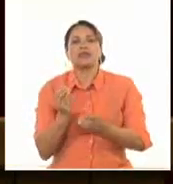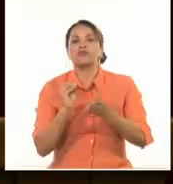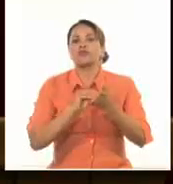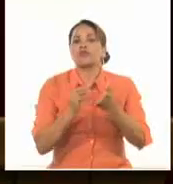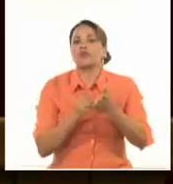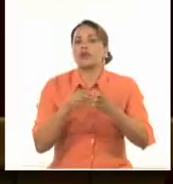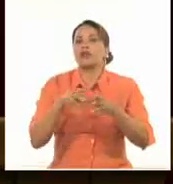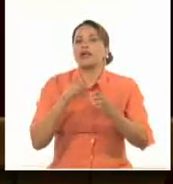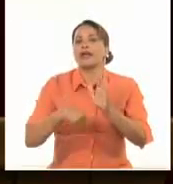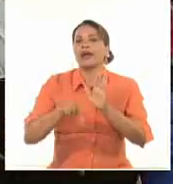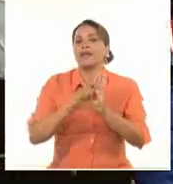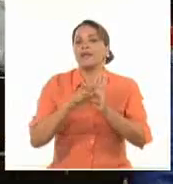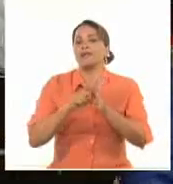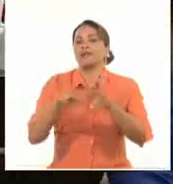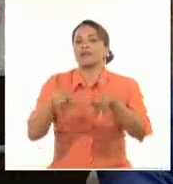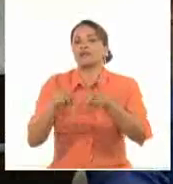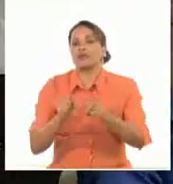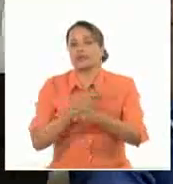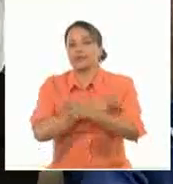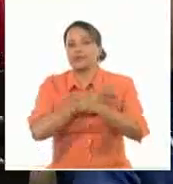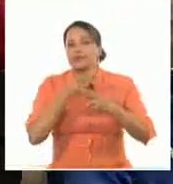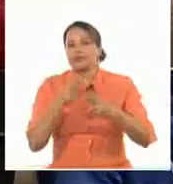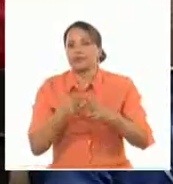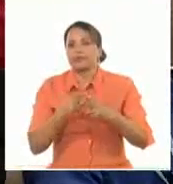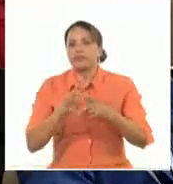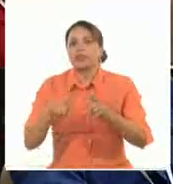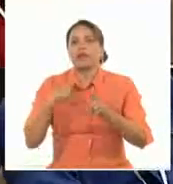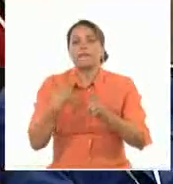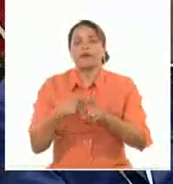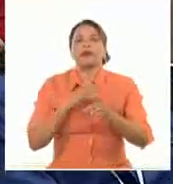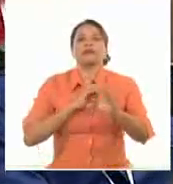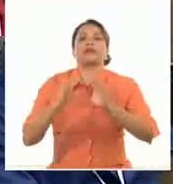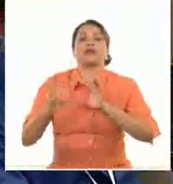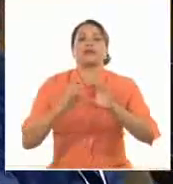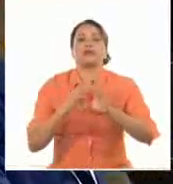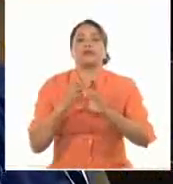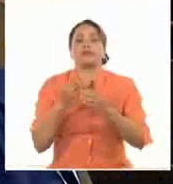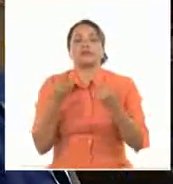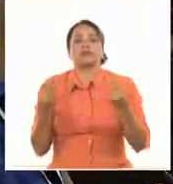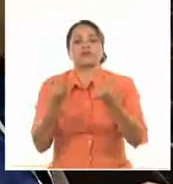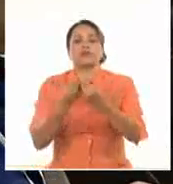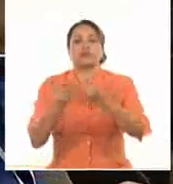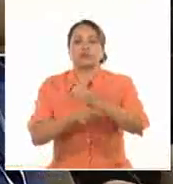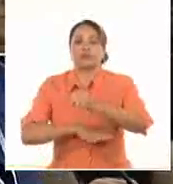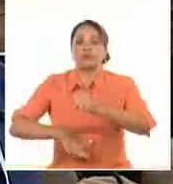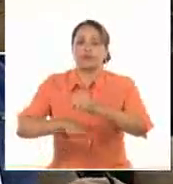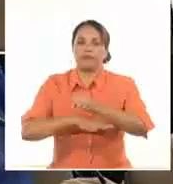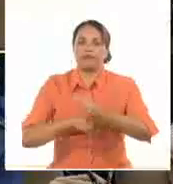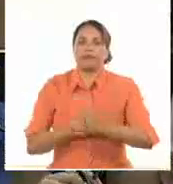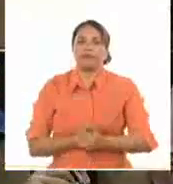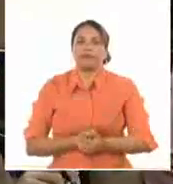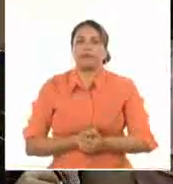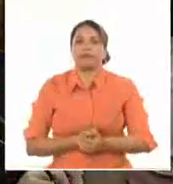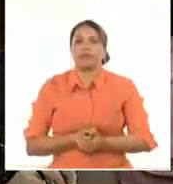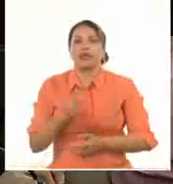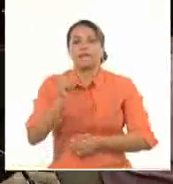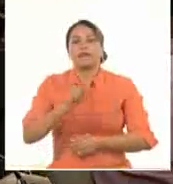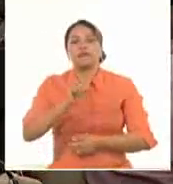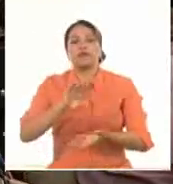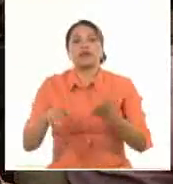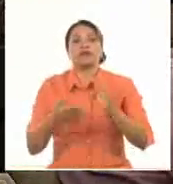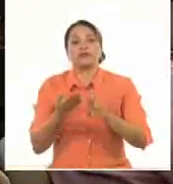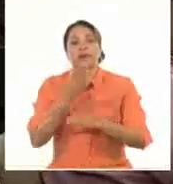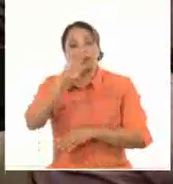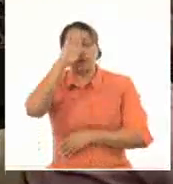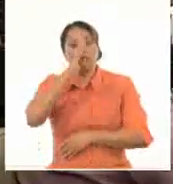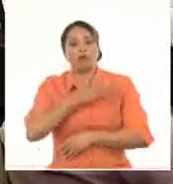historia y nuevos símbolos a la comunicación con sus bases. los que salvaron a la patria con sus vacunas,